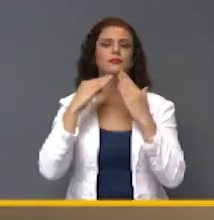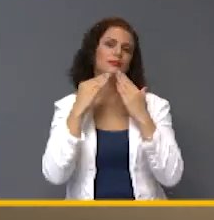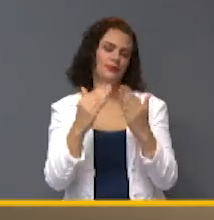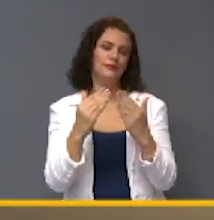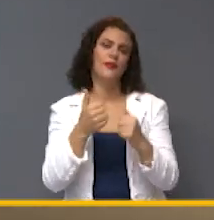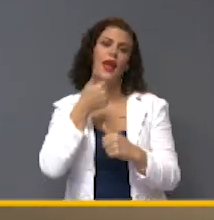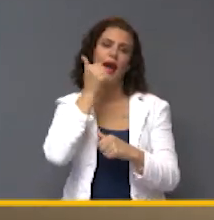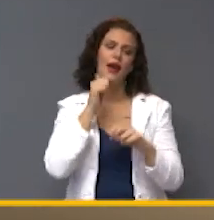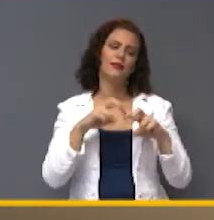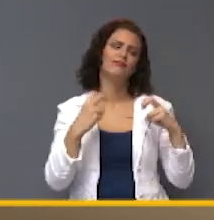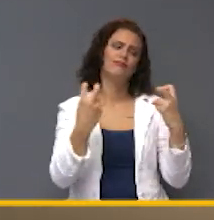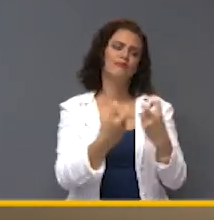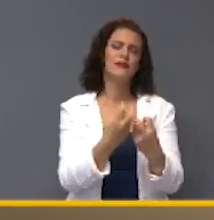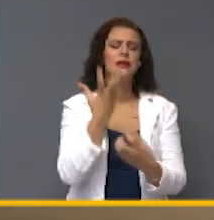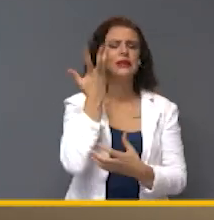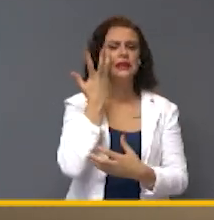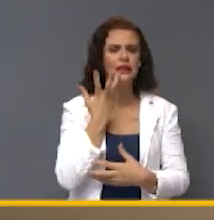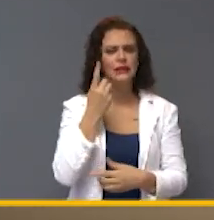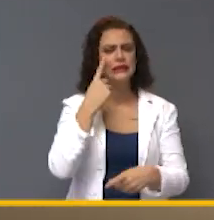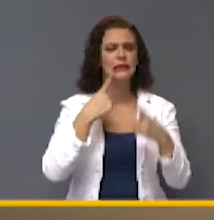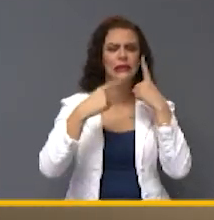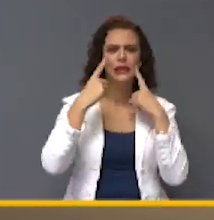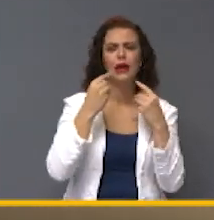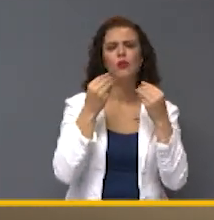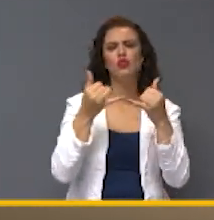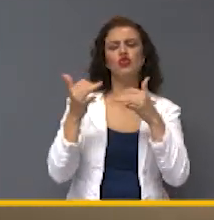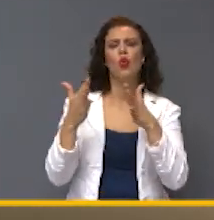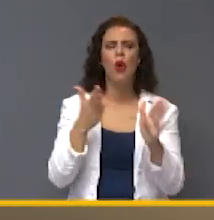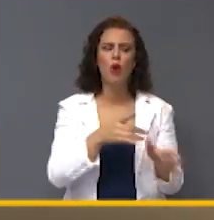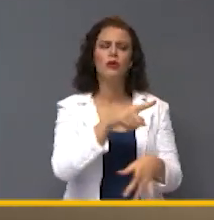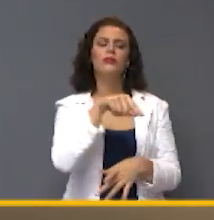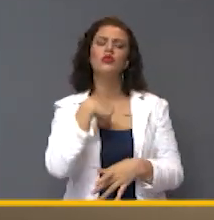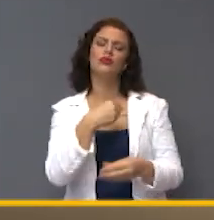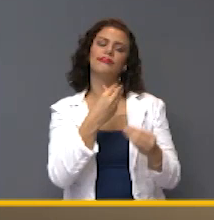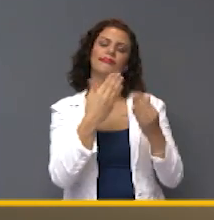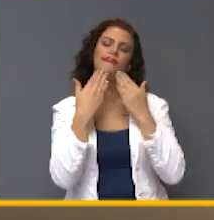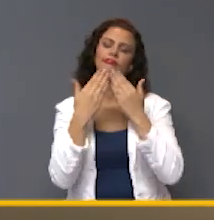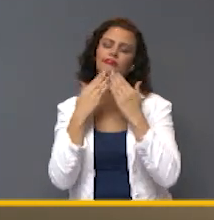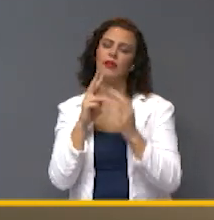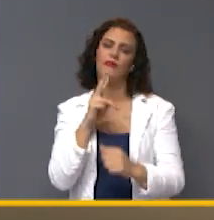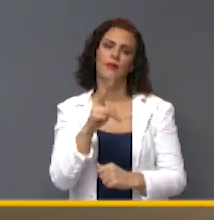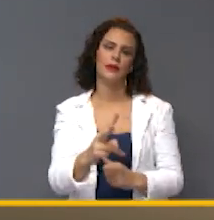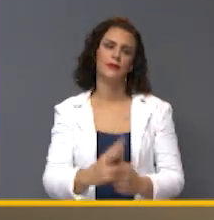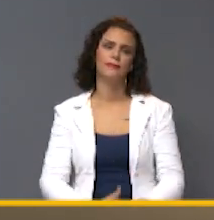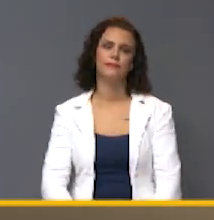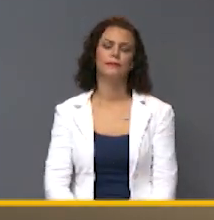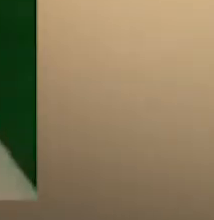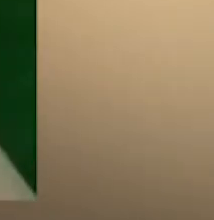Ayer fue un camerino muy triste, vi lágrimas de muchos jugadores a los cuales yo le agradezco realmente.